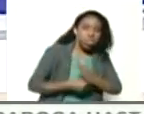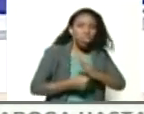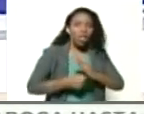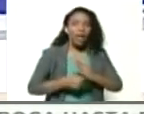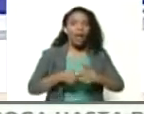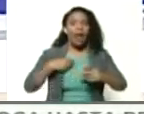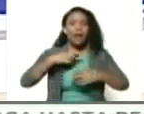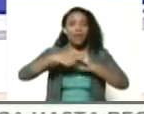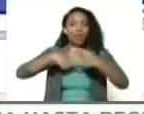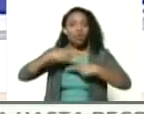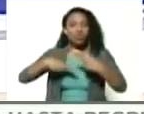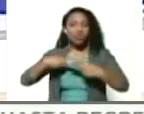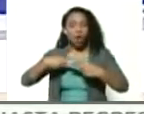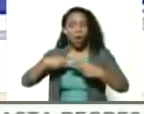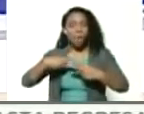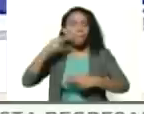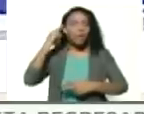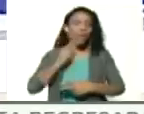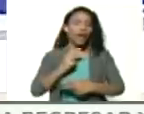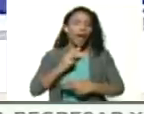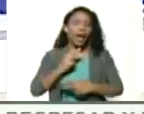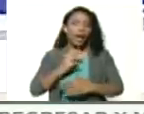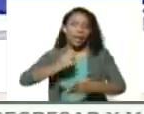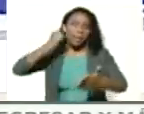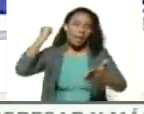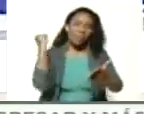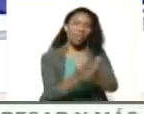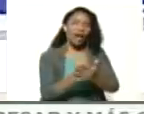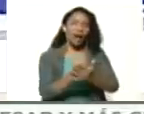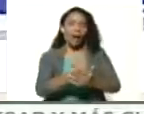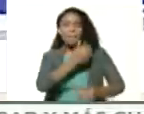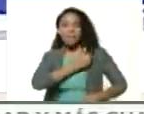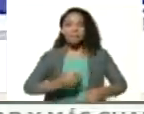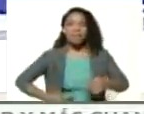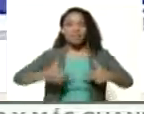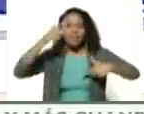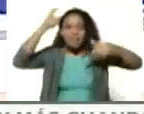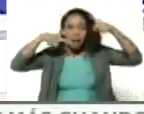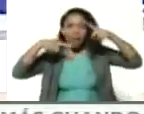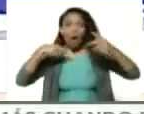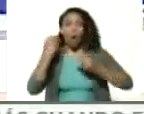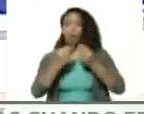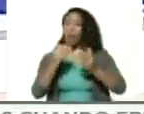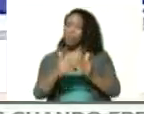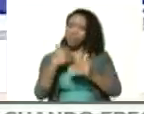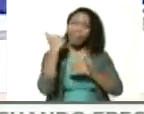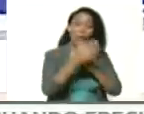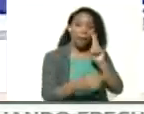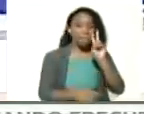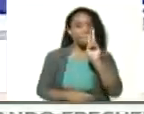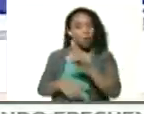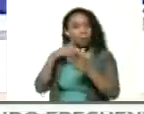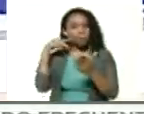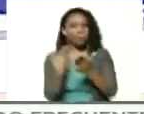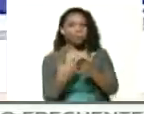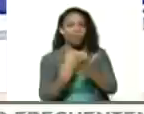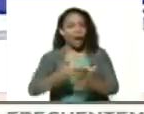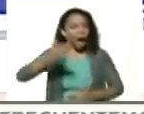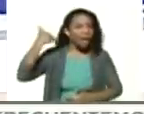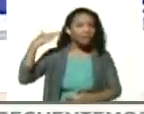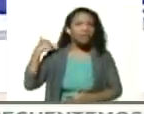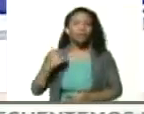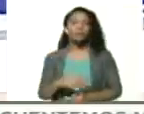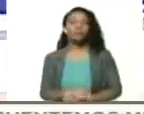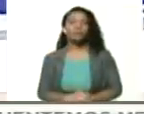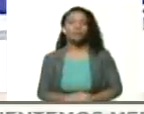la revolución bolivariana y matar al comandante Hugo Chávez, como después se vio, como después sucedió.